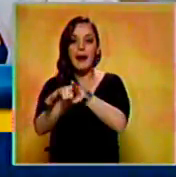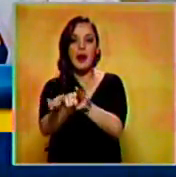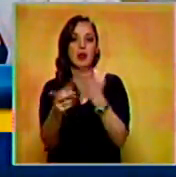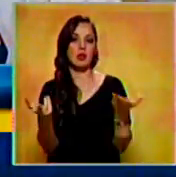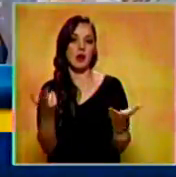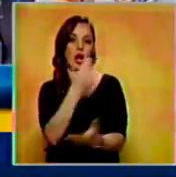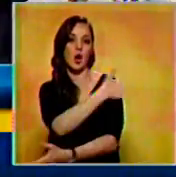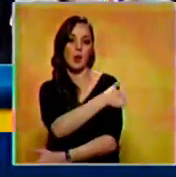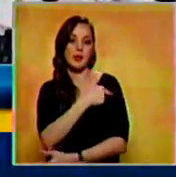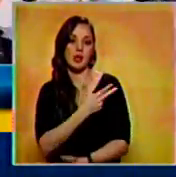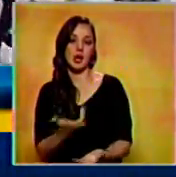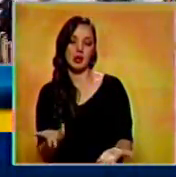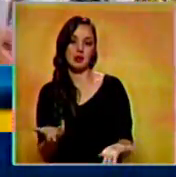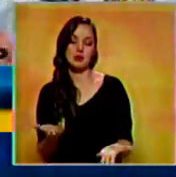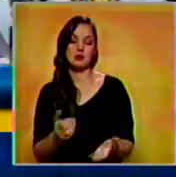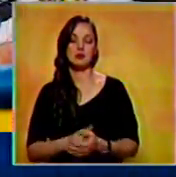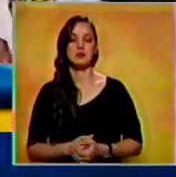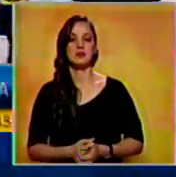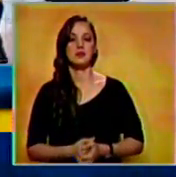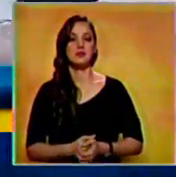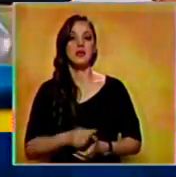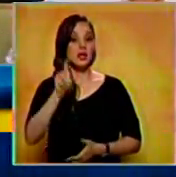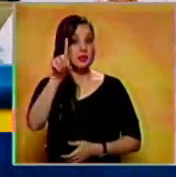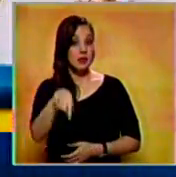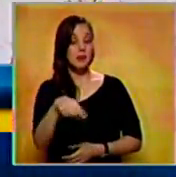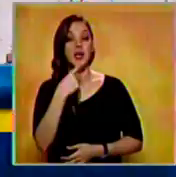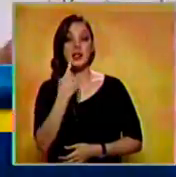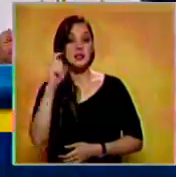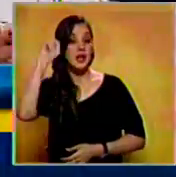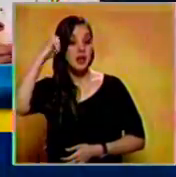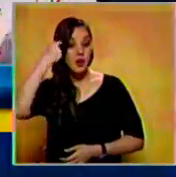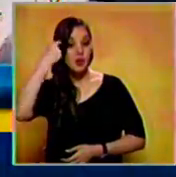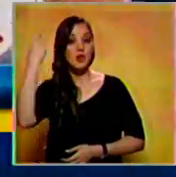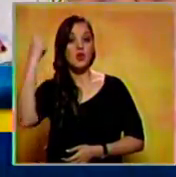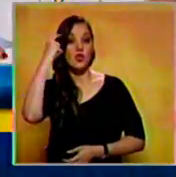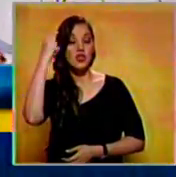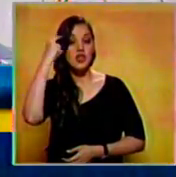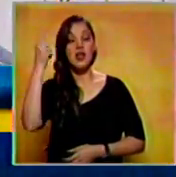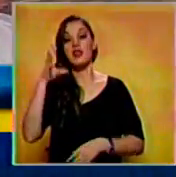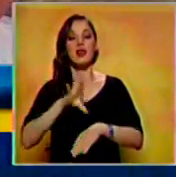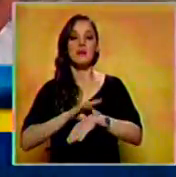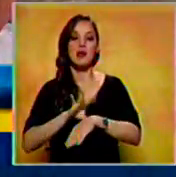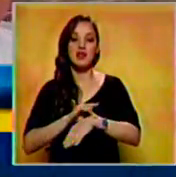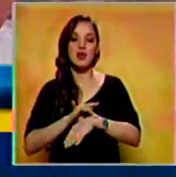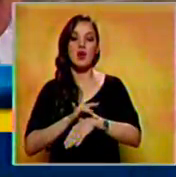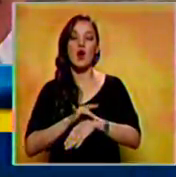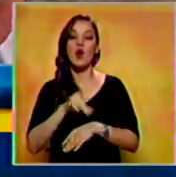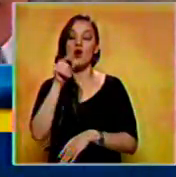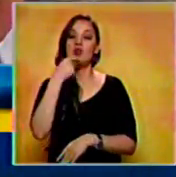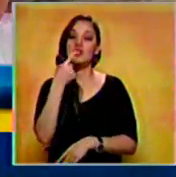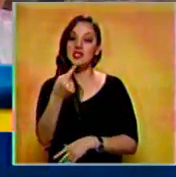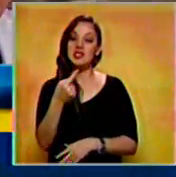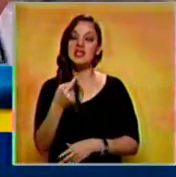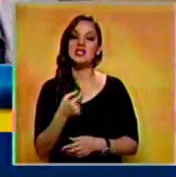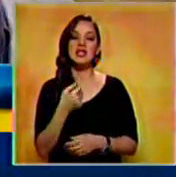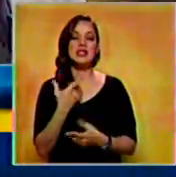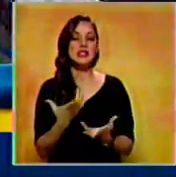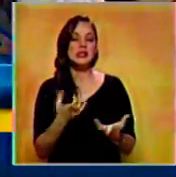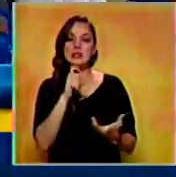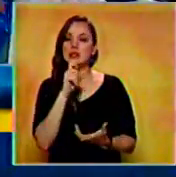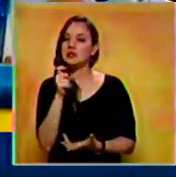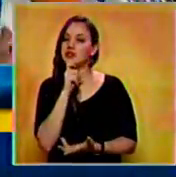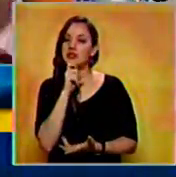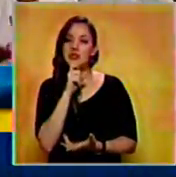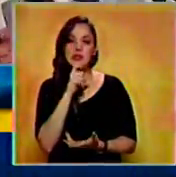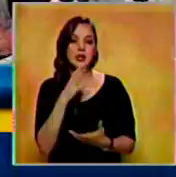de la institución a propósito de la conmemoración del Día del Médico los galenos expusieron la crítica situación que atraviesa